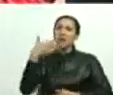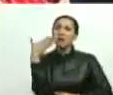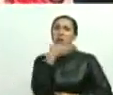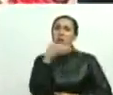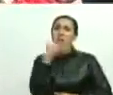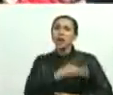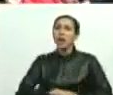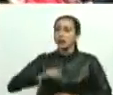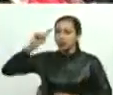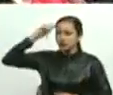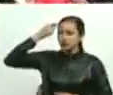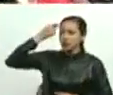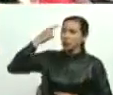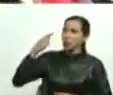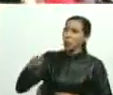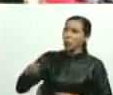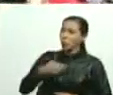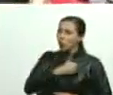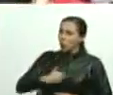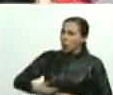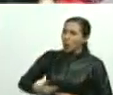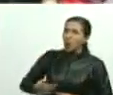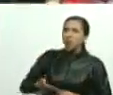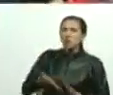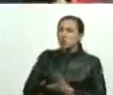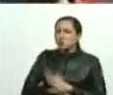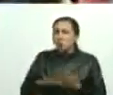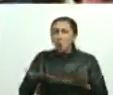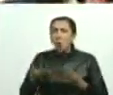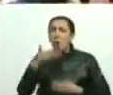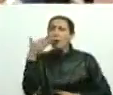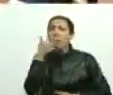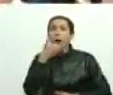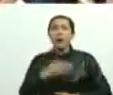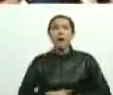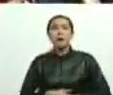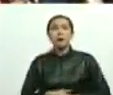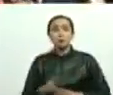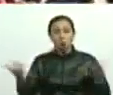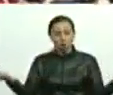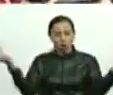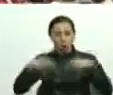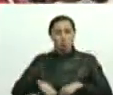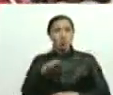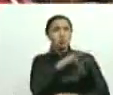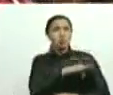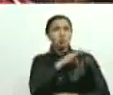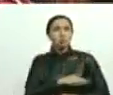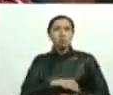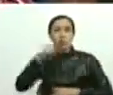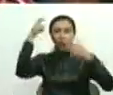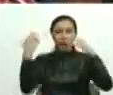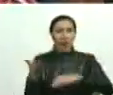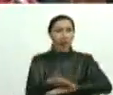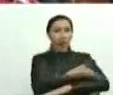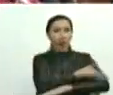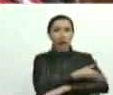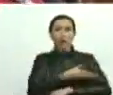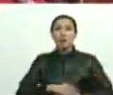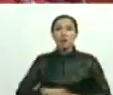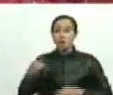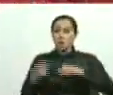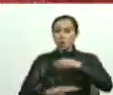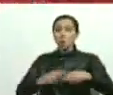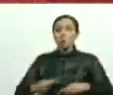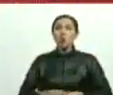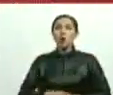la recuerda, presidente? La carta Compromiso Socialista con el comandante Hugo Chávez y la Revolución Bolivariana en el